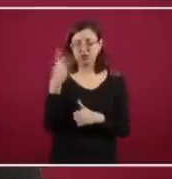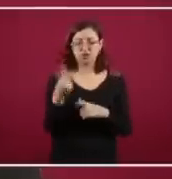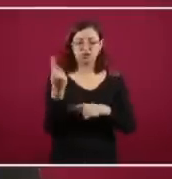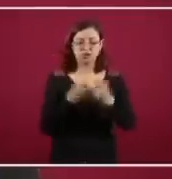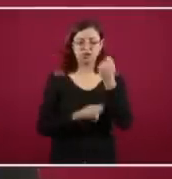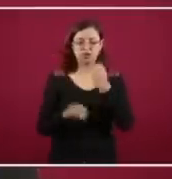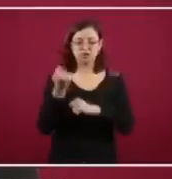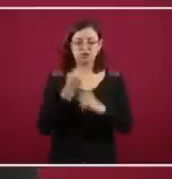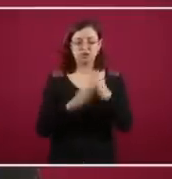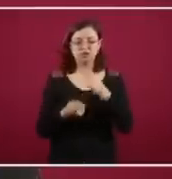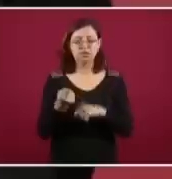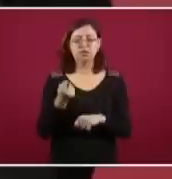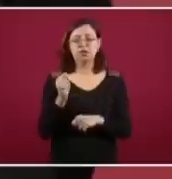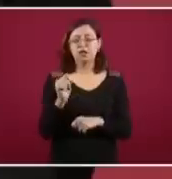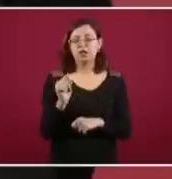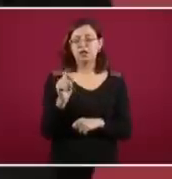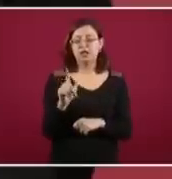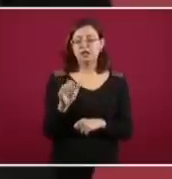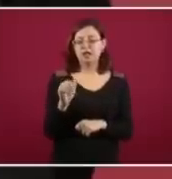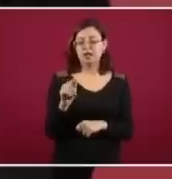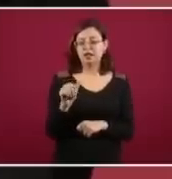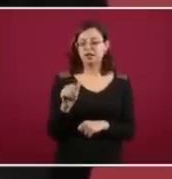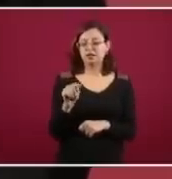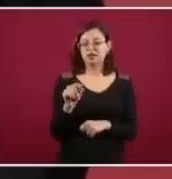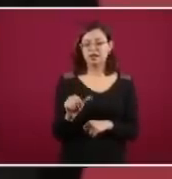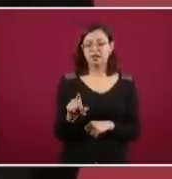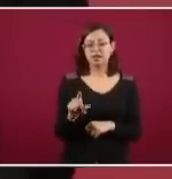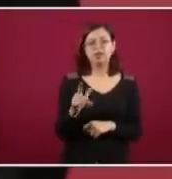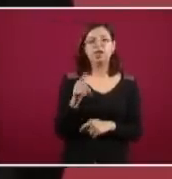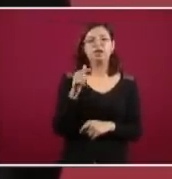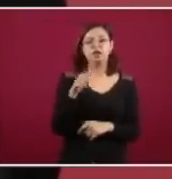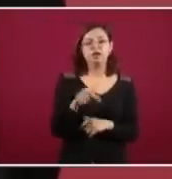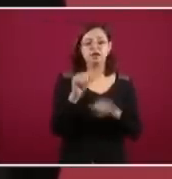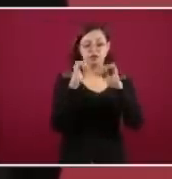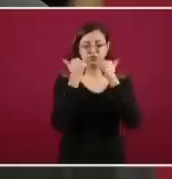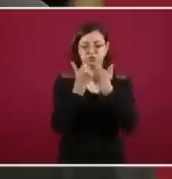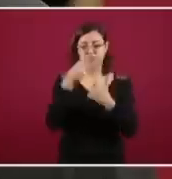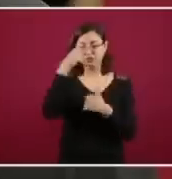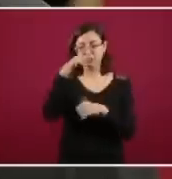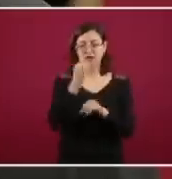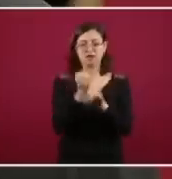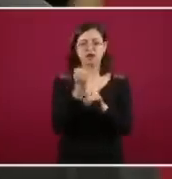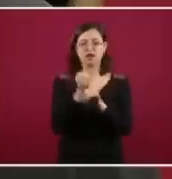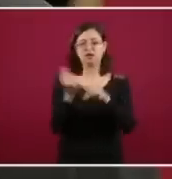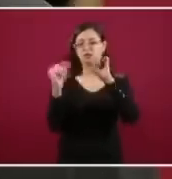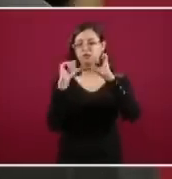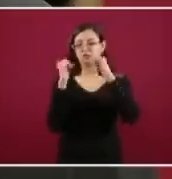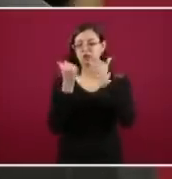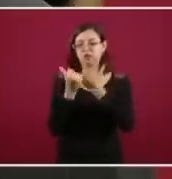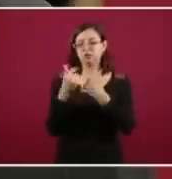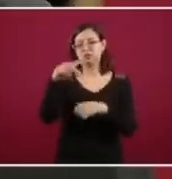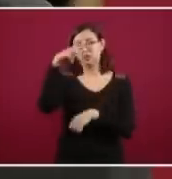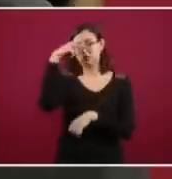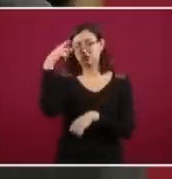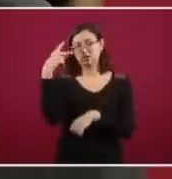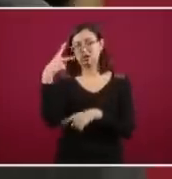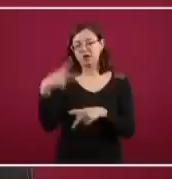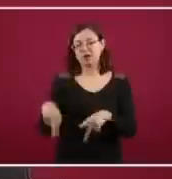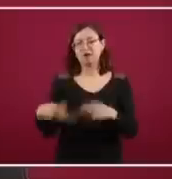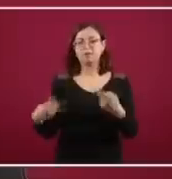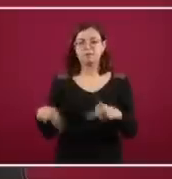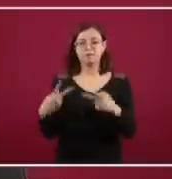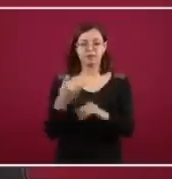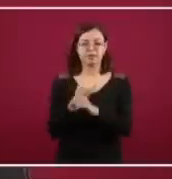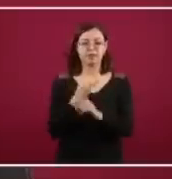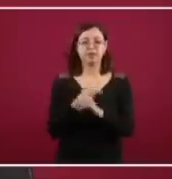Tiendas Departamentales, la ANTAD, la Asociación Mexicana de Internet y la Asociación Mexicana de Ventas Online, bueno, y también